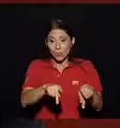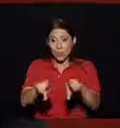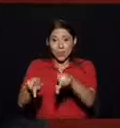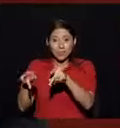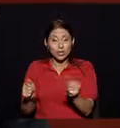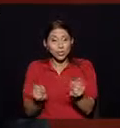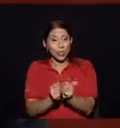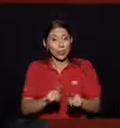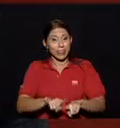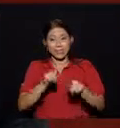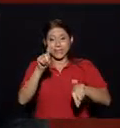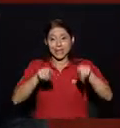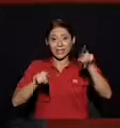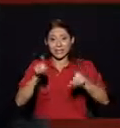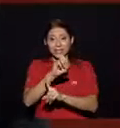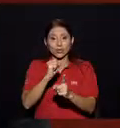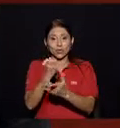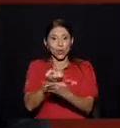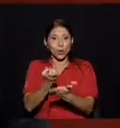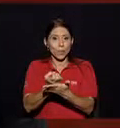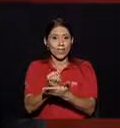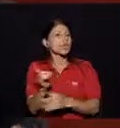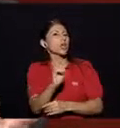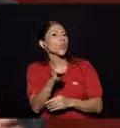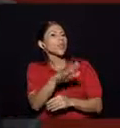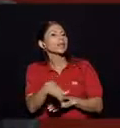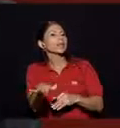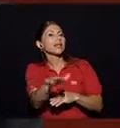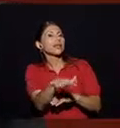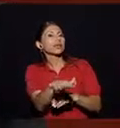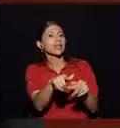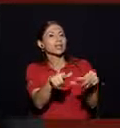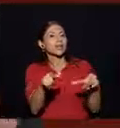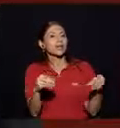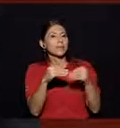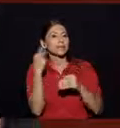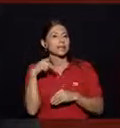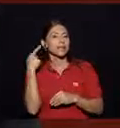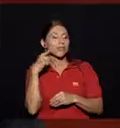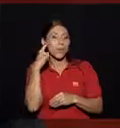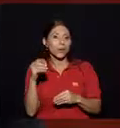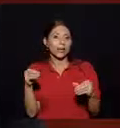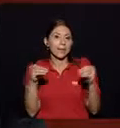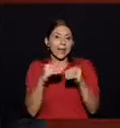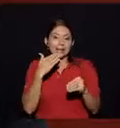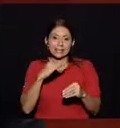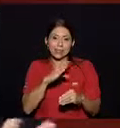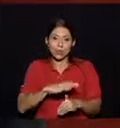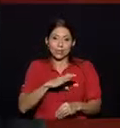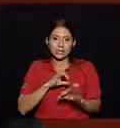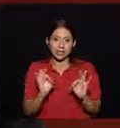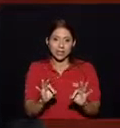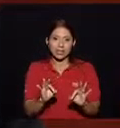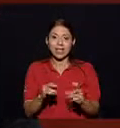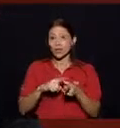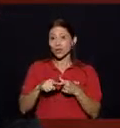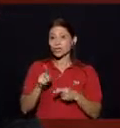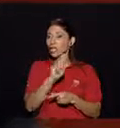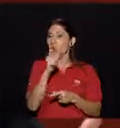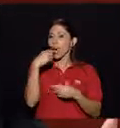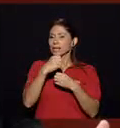socioeconómicas, en zonas de mayor riesgo, donde hay mayor número de desastres por una alta concentración en malas condiciones. Entonces sí, digamos, no hacer ordenamiento